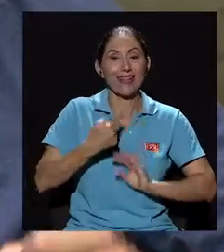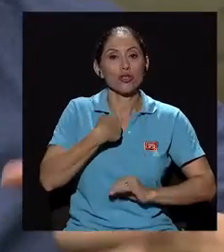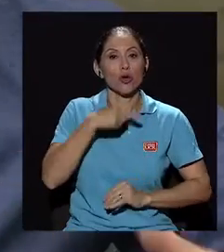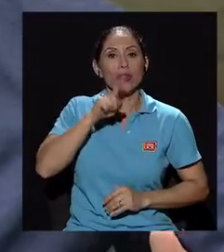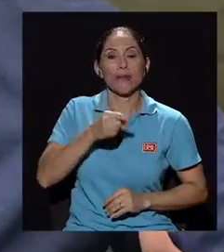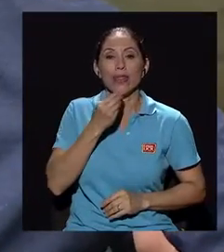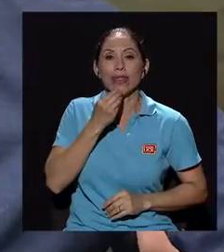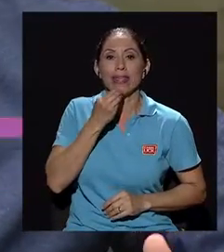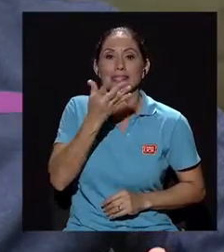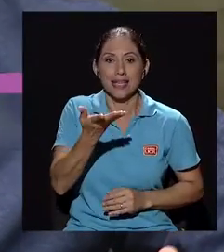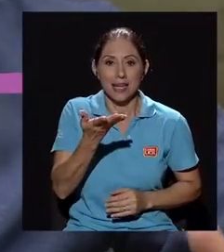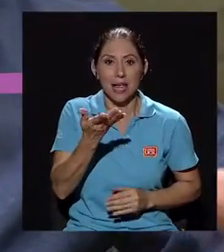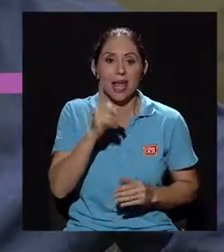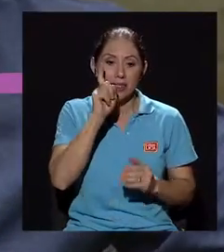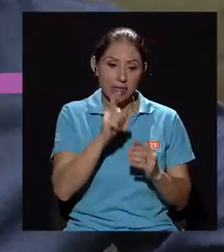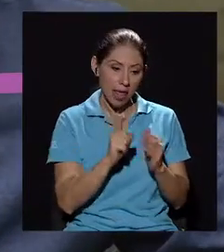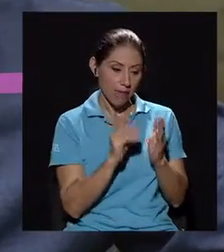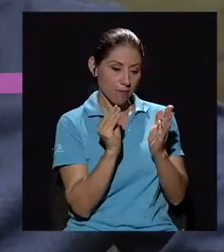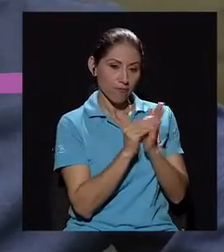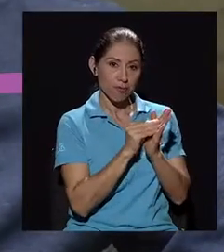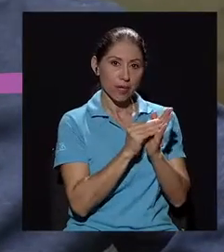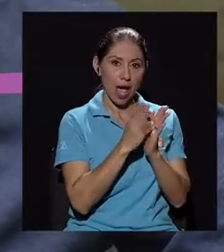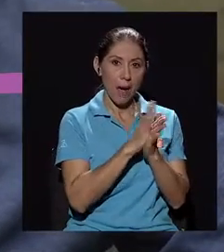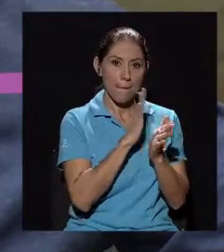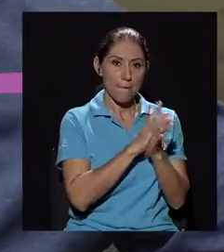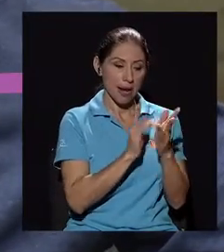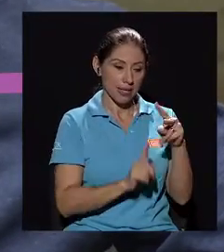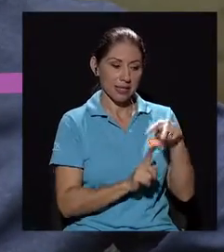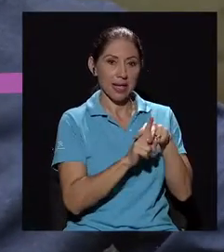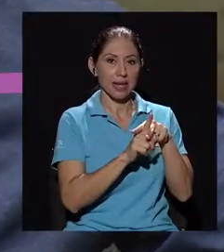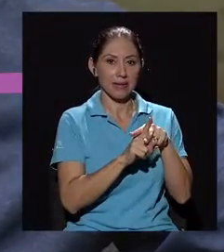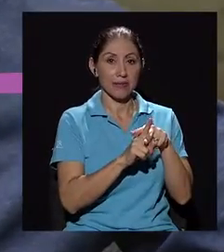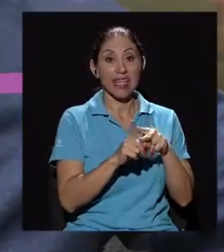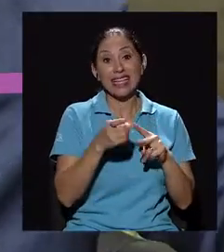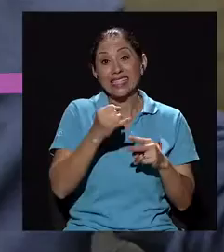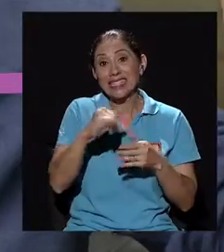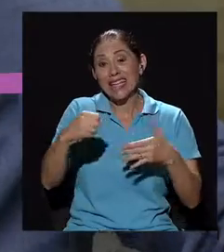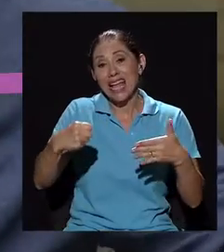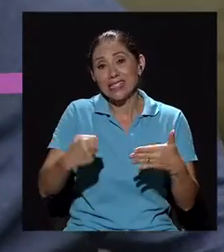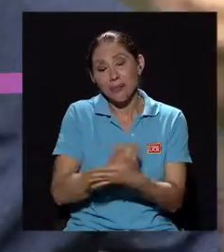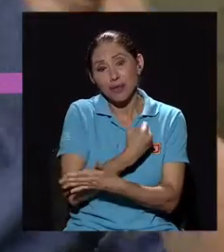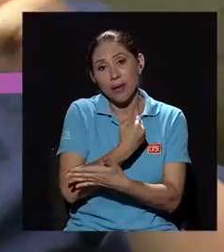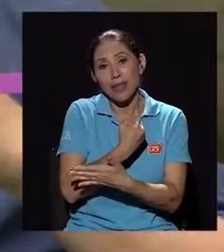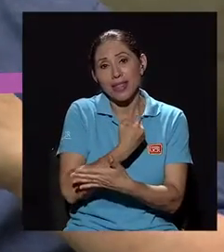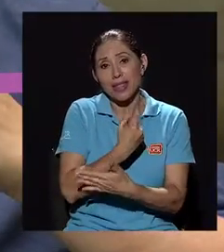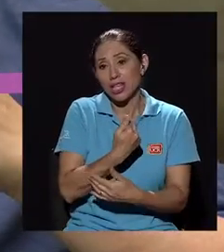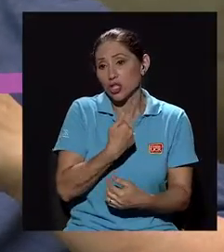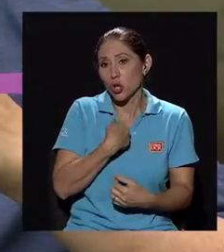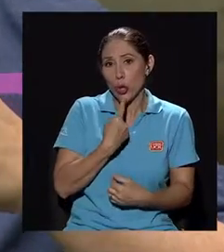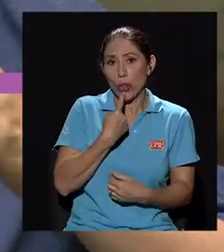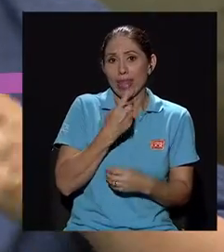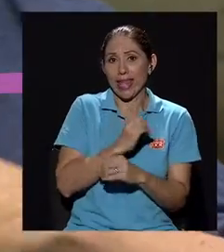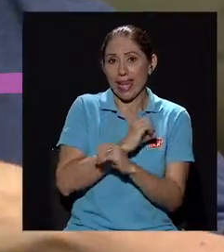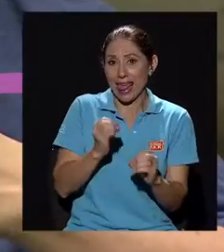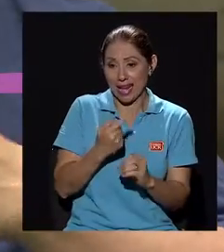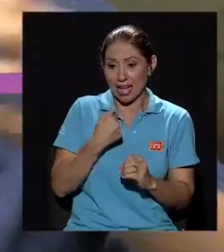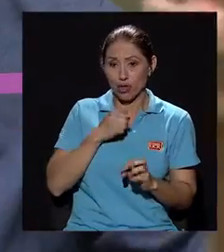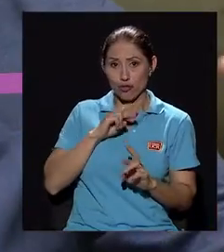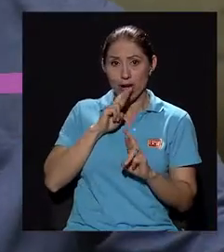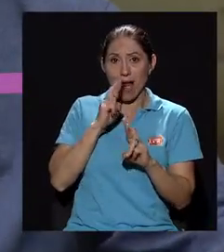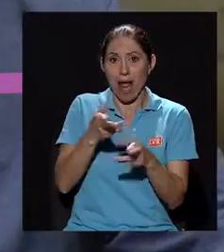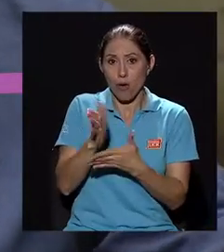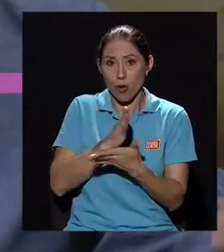que aparecer en alguna parte. Y si lastimosamente, bueno, y así se está interpretando, si lastimosamente yo no lo dije, bueno, pues